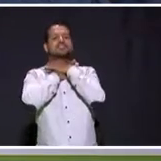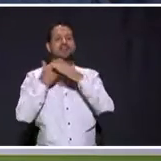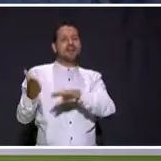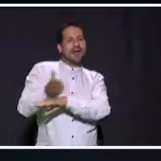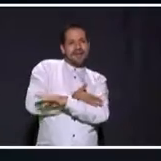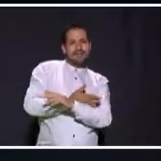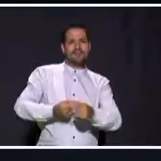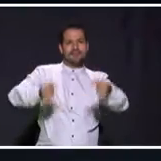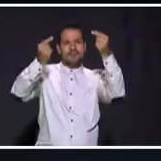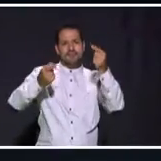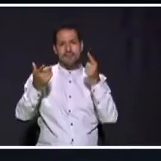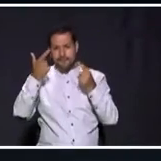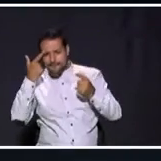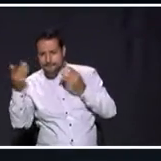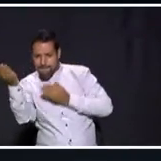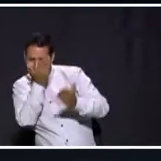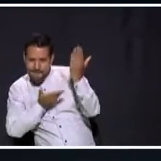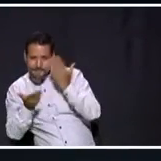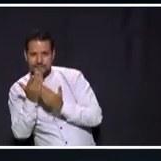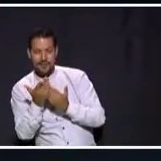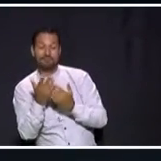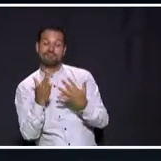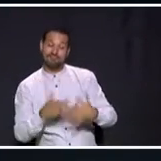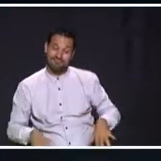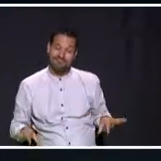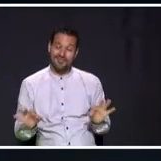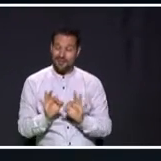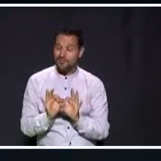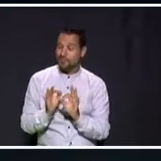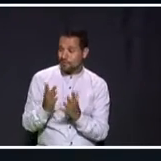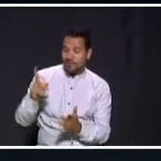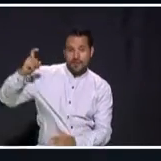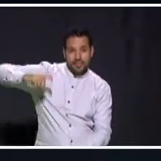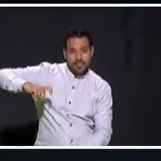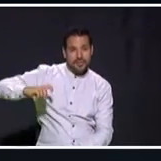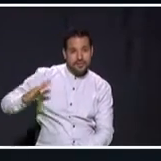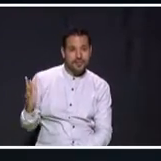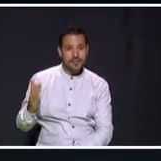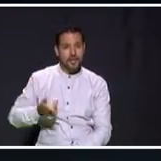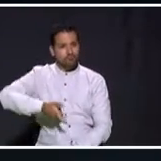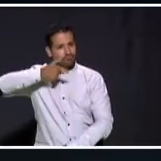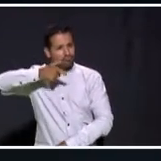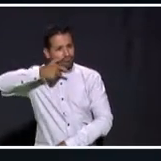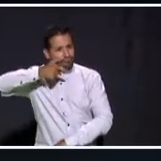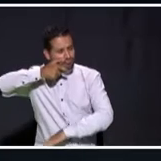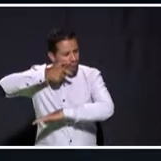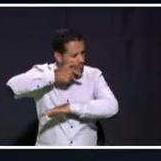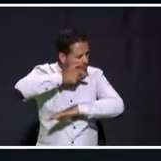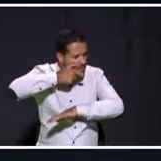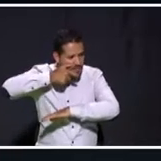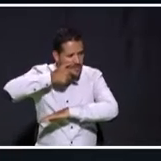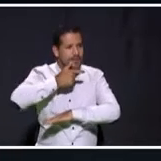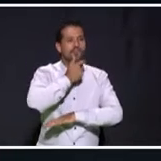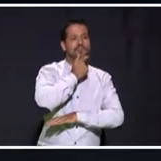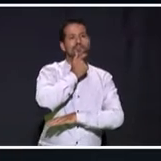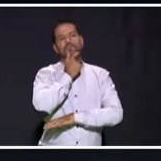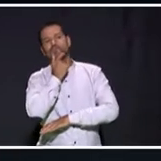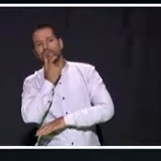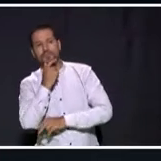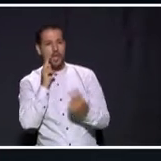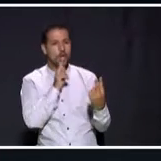es muy importante es muy necesario tener sobre todo auditoría sobre las obras estar conociendo